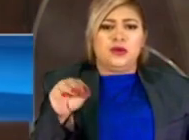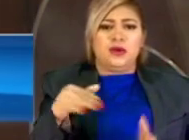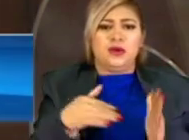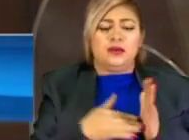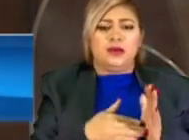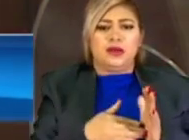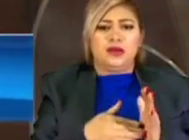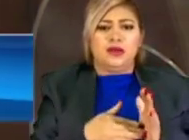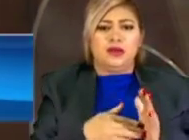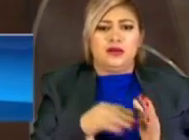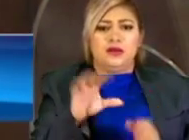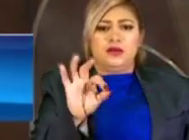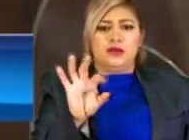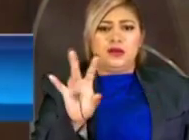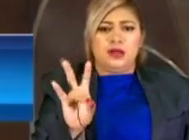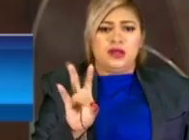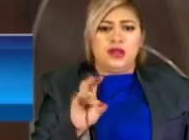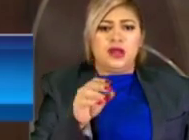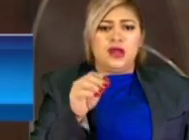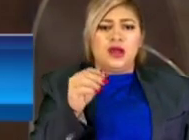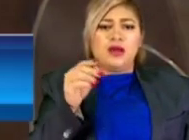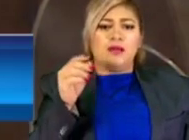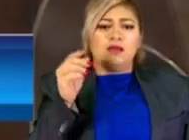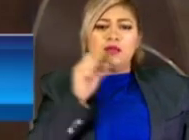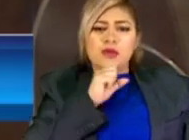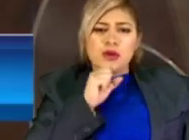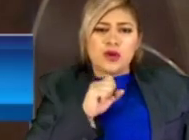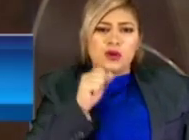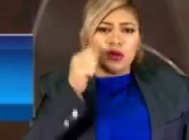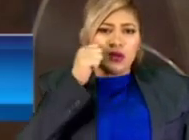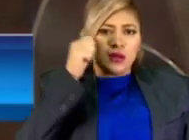122.287 de nuestros adultos mayores.